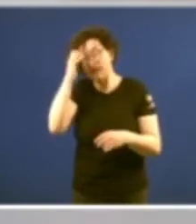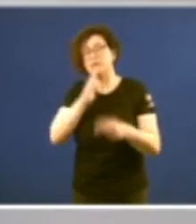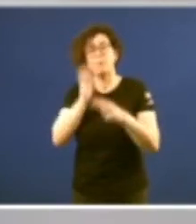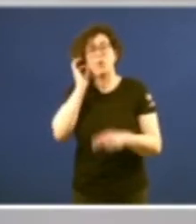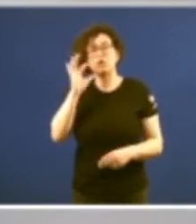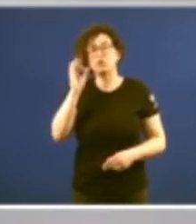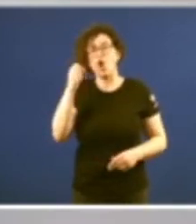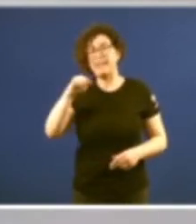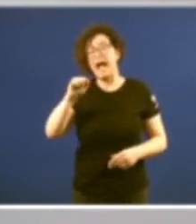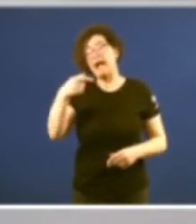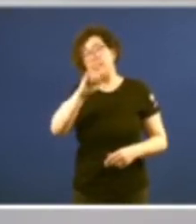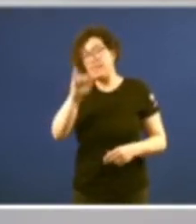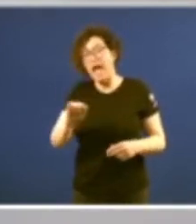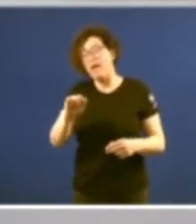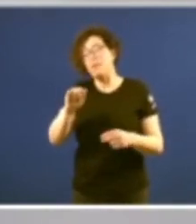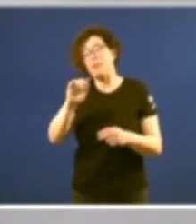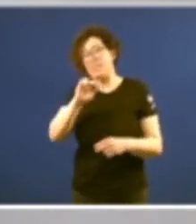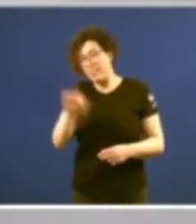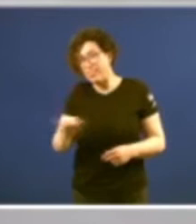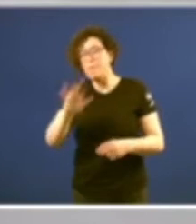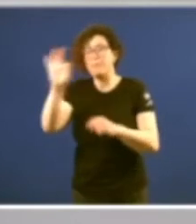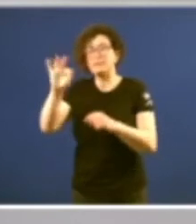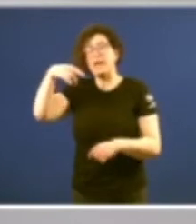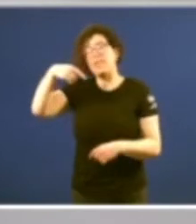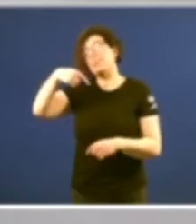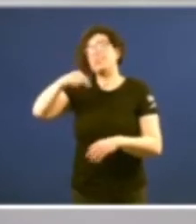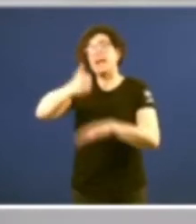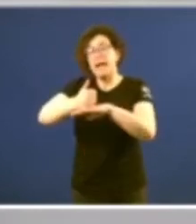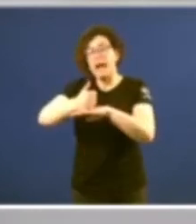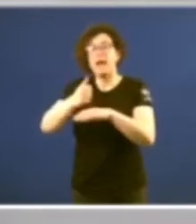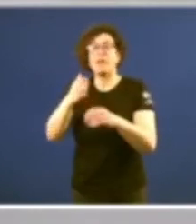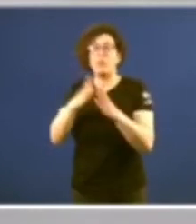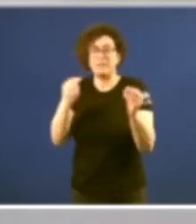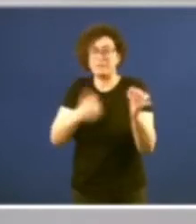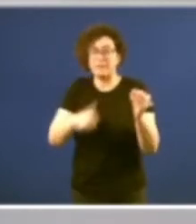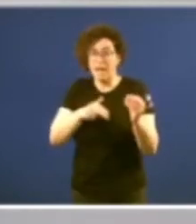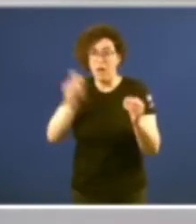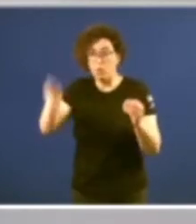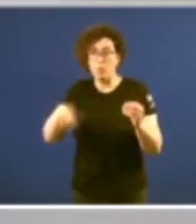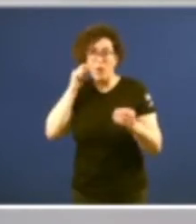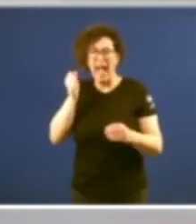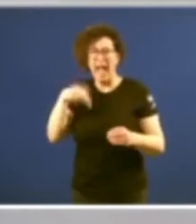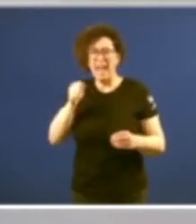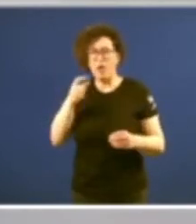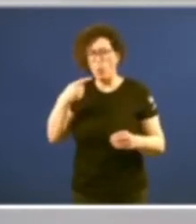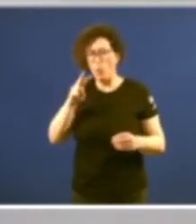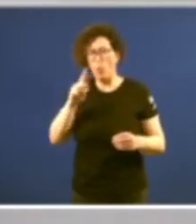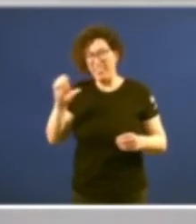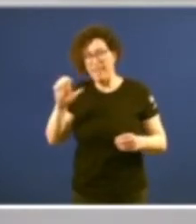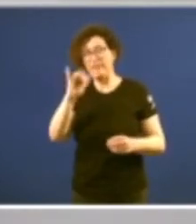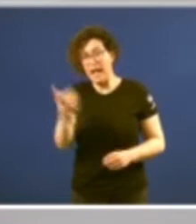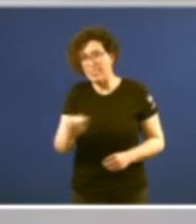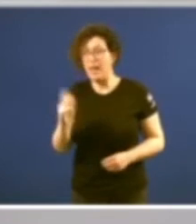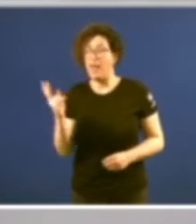e a decana da Facultade de Dereito da Universidade de Santiago de Compostela Ana Gude Fernández achegarán luz